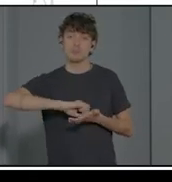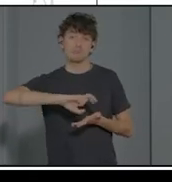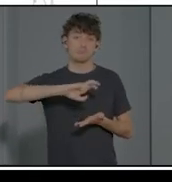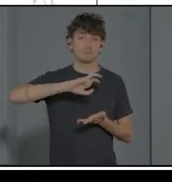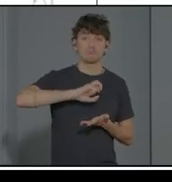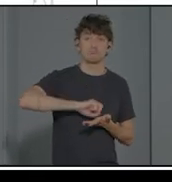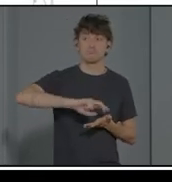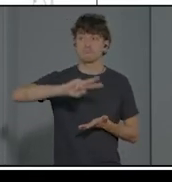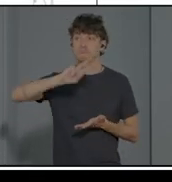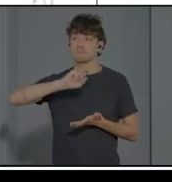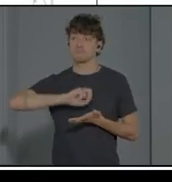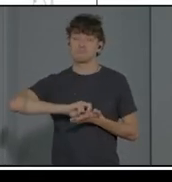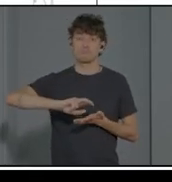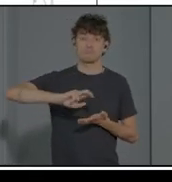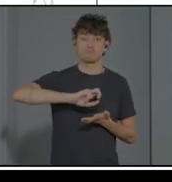rápido.